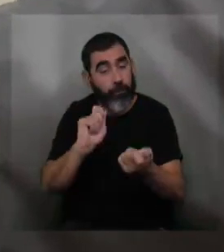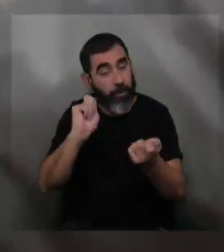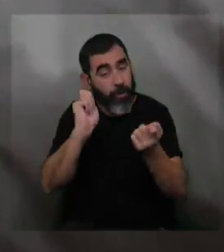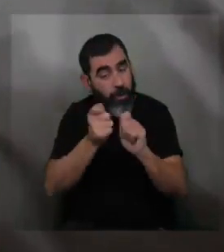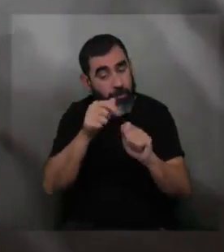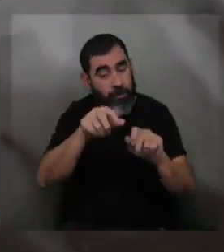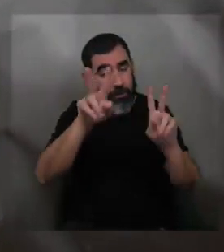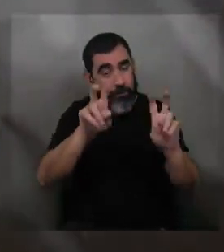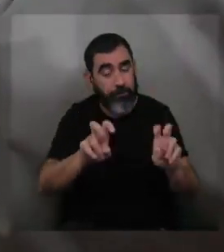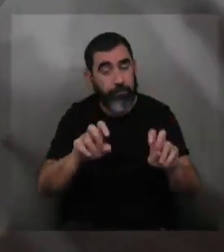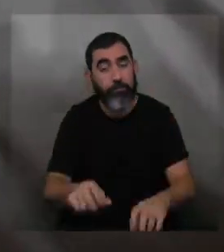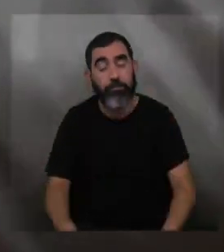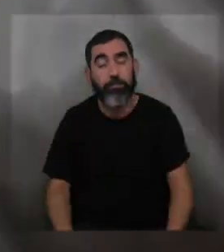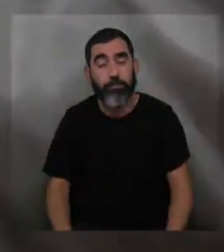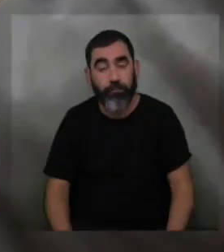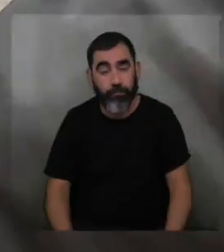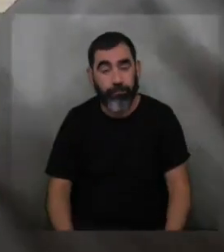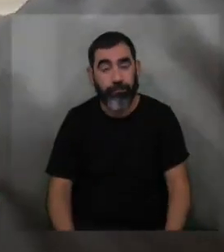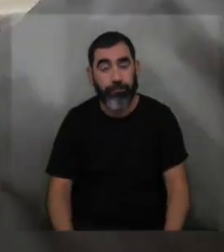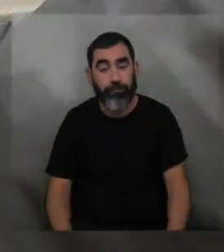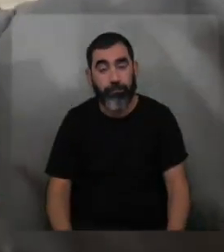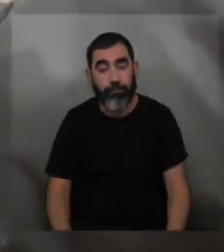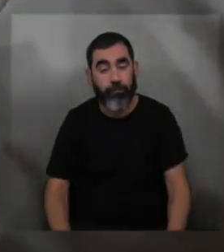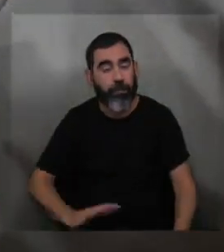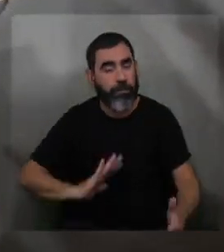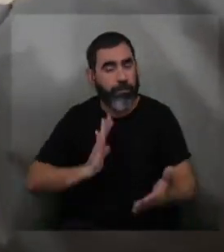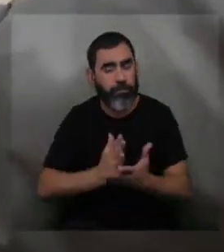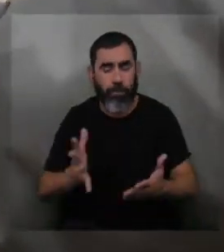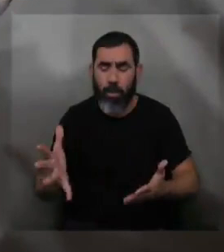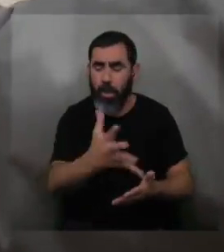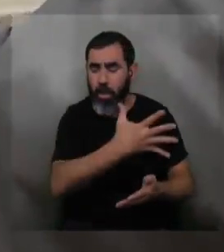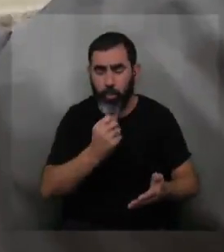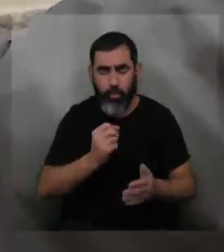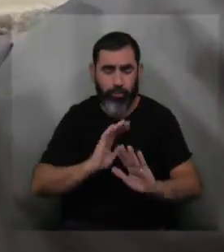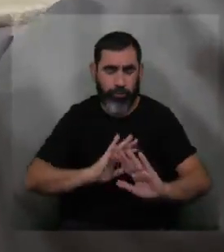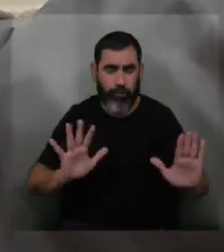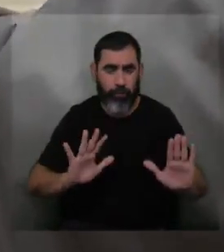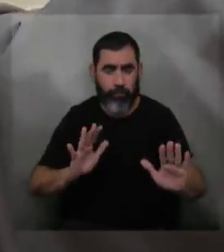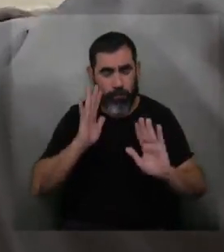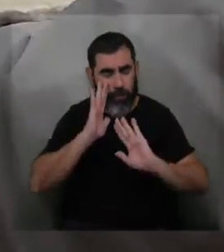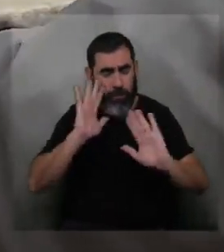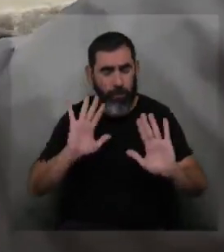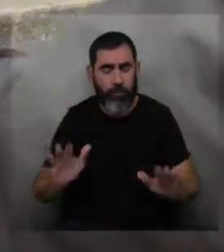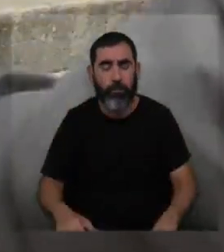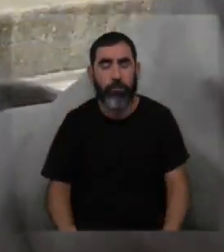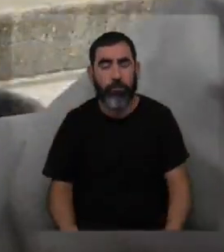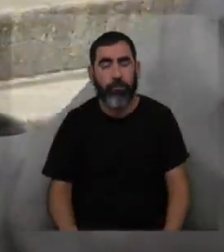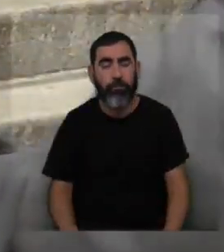en consideración estos casos y que pueda rever esta sanción que es claramente desproporcionada, desmedida y no tiene ningún tipo de